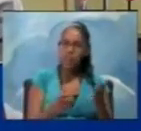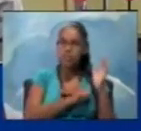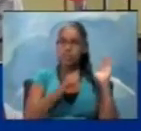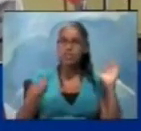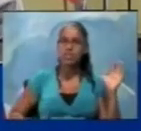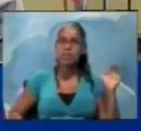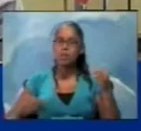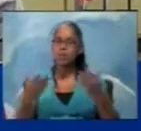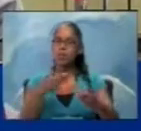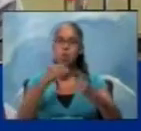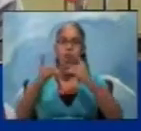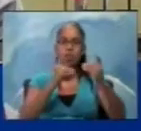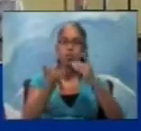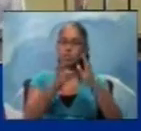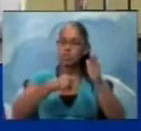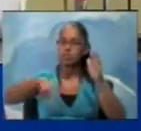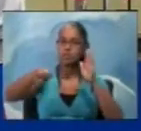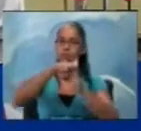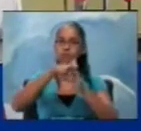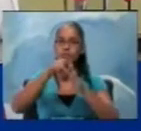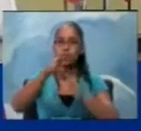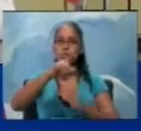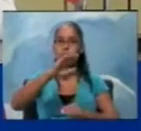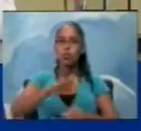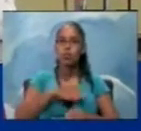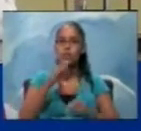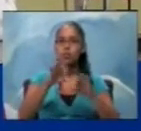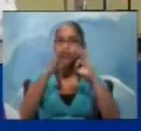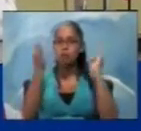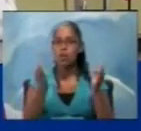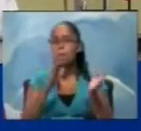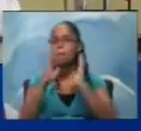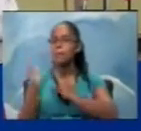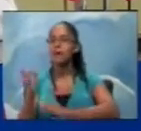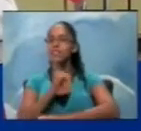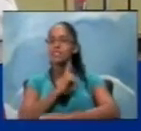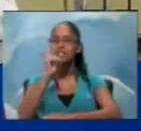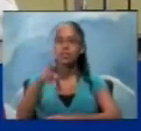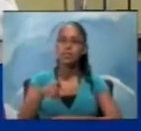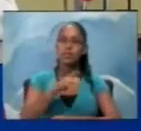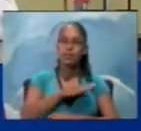metemos la doctrina completa y usted puede formar parte también de la